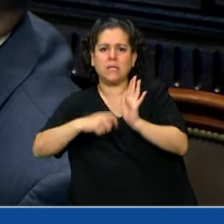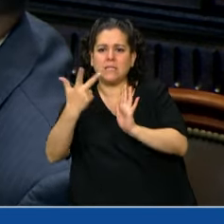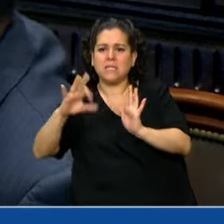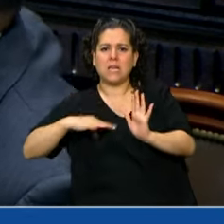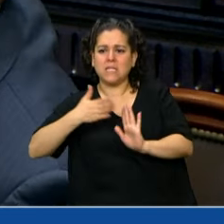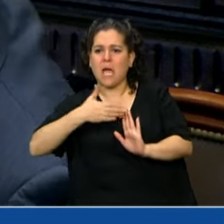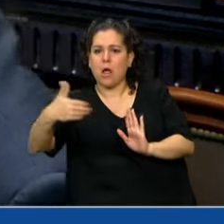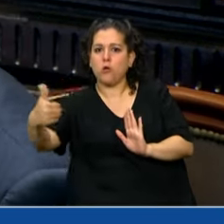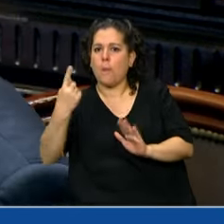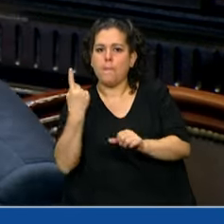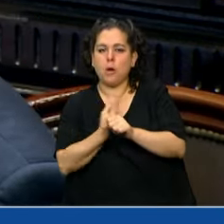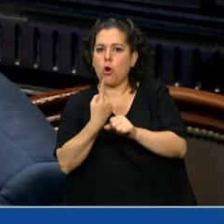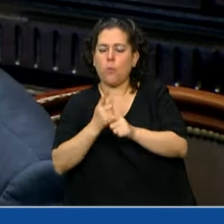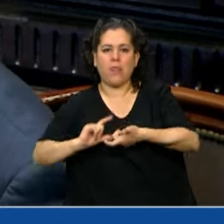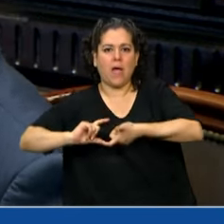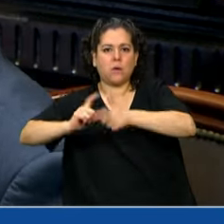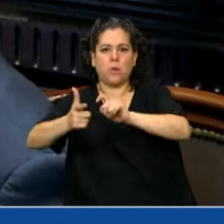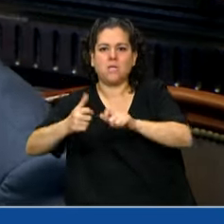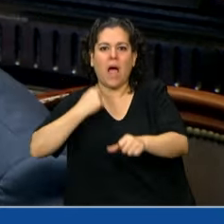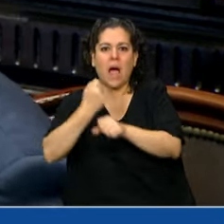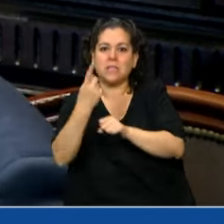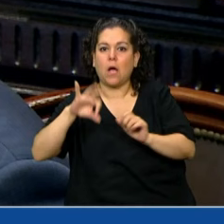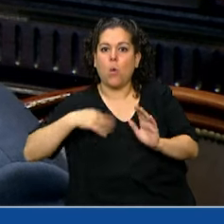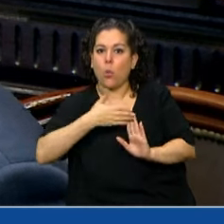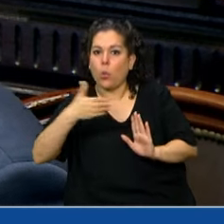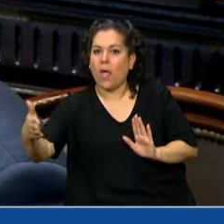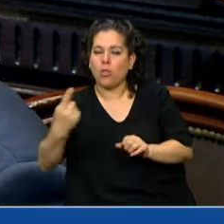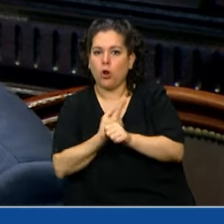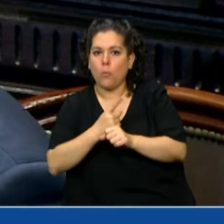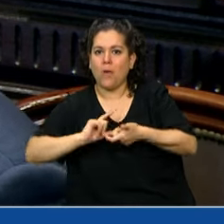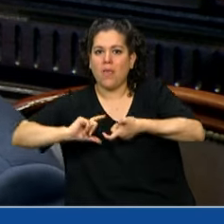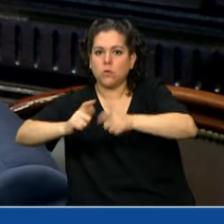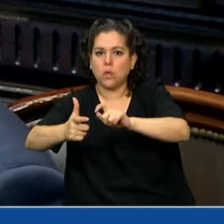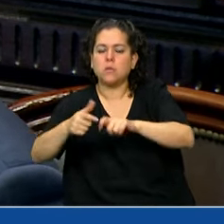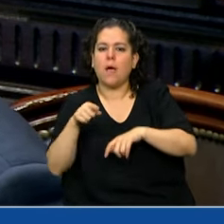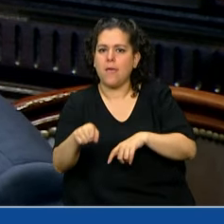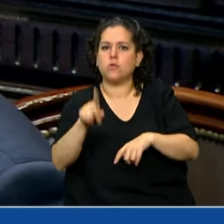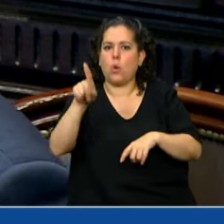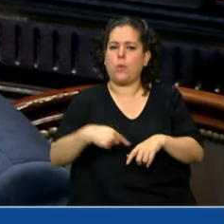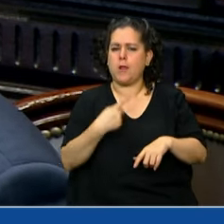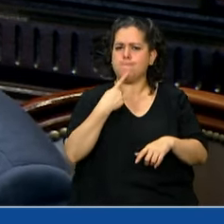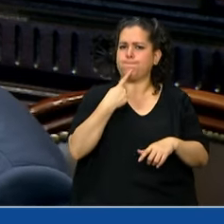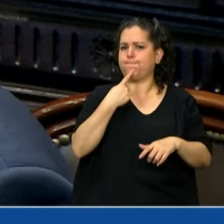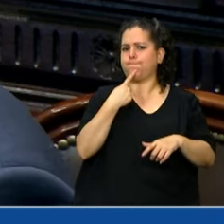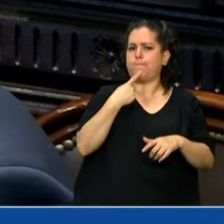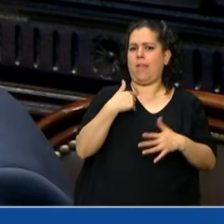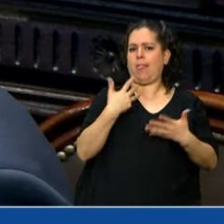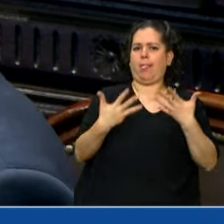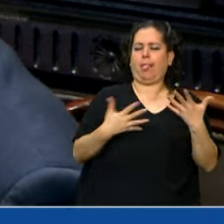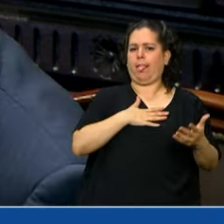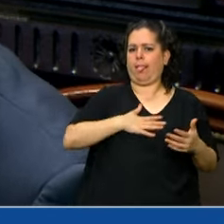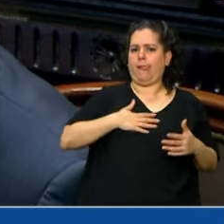actualizar el precio dentro de un año esa incertidumbre claramente respaldada por la ley de alquileres hace que los